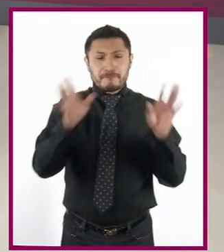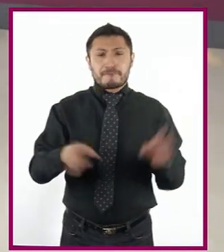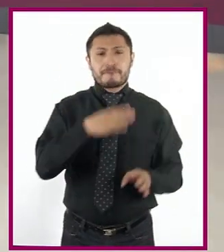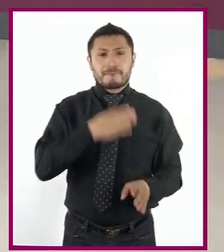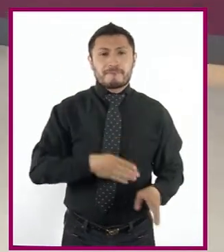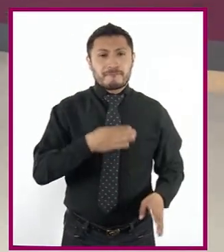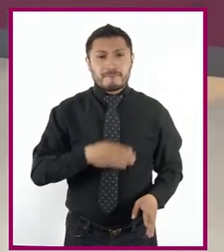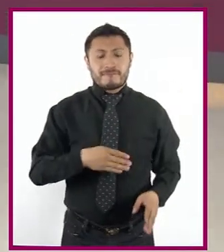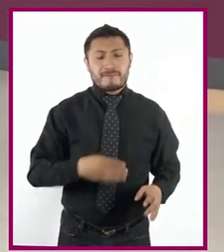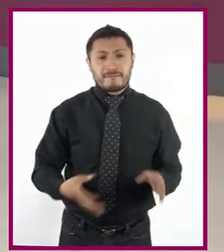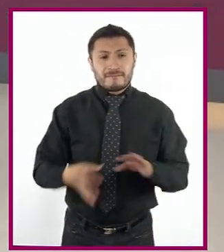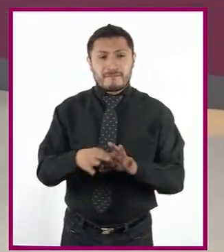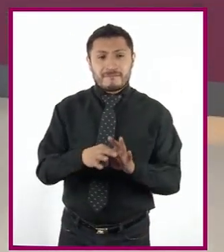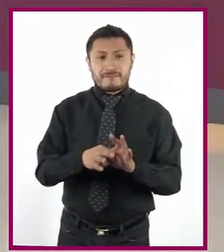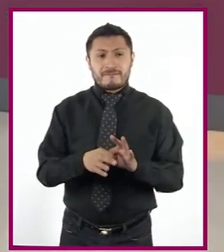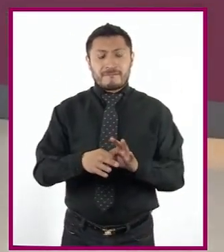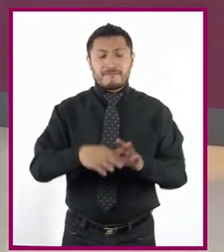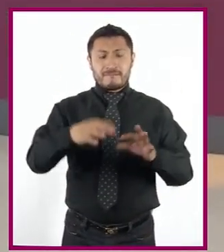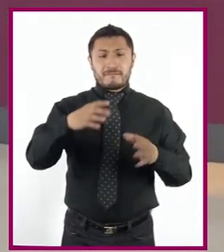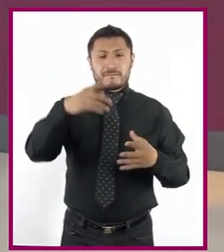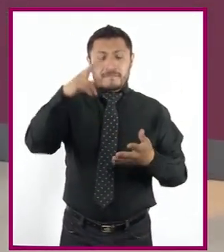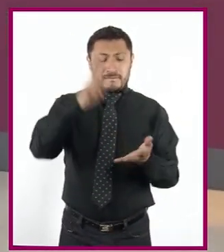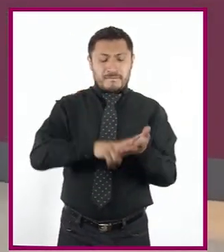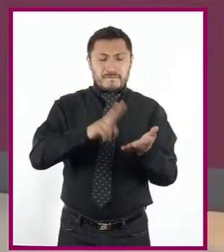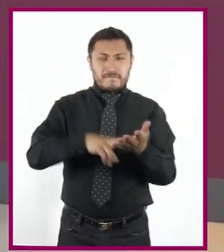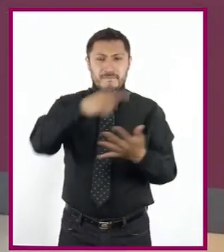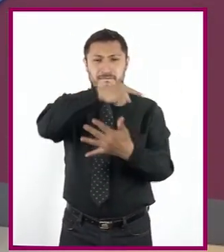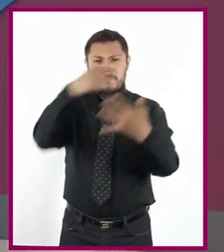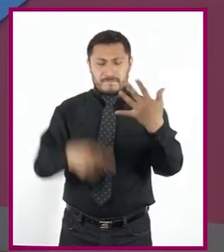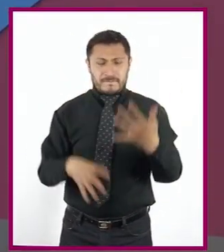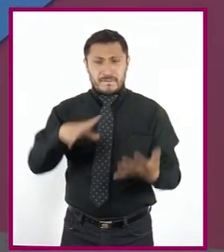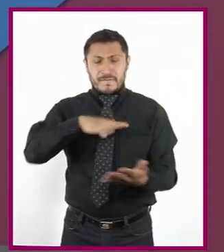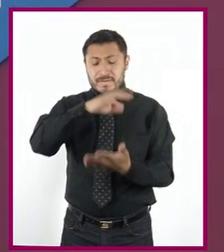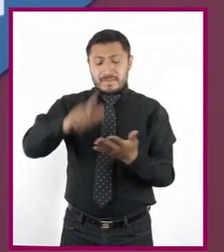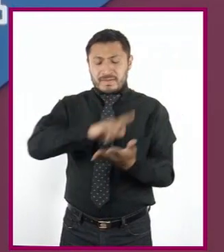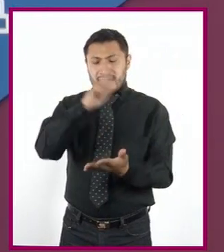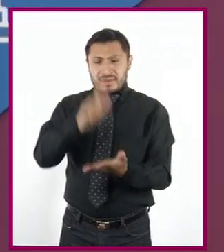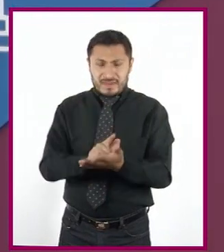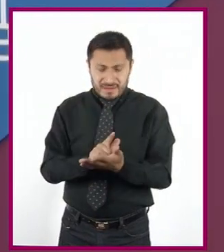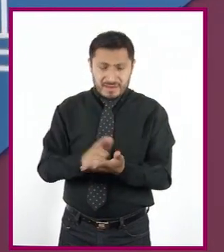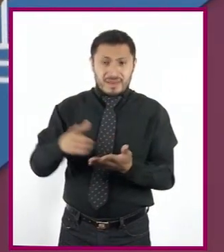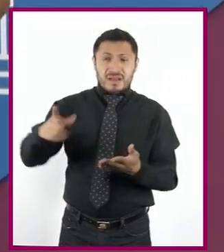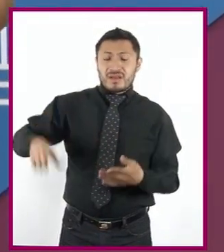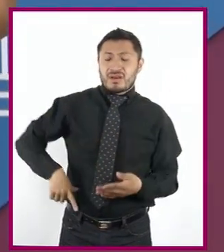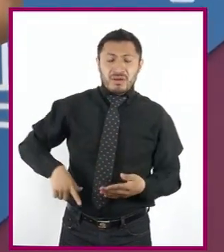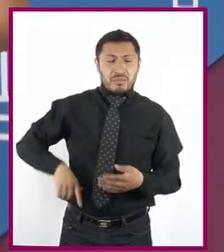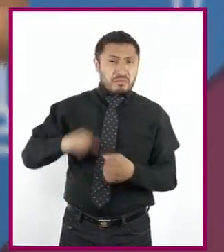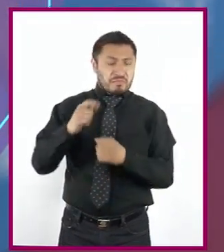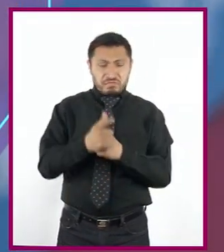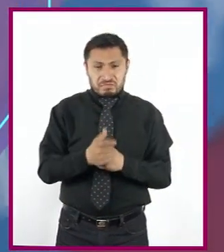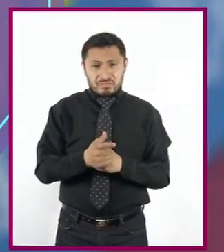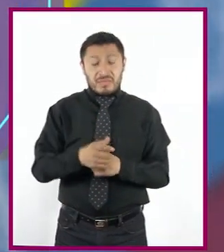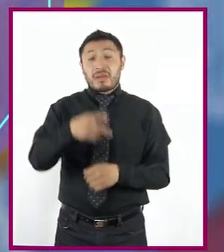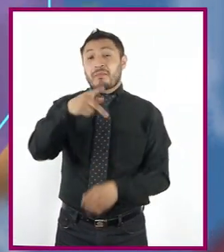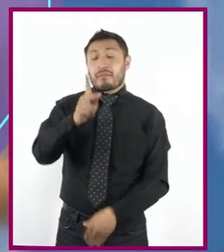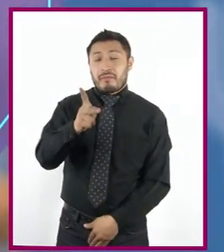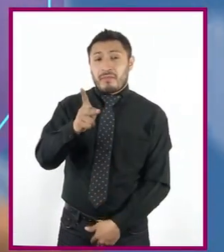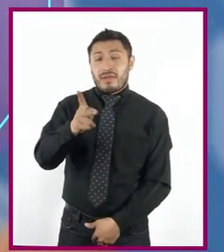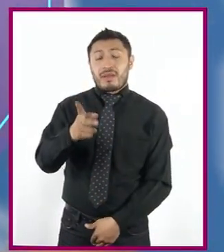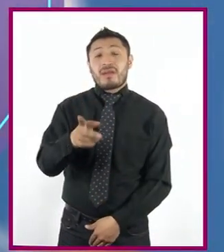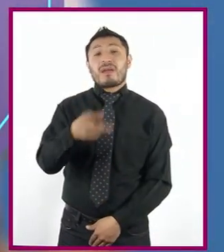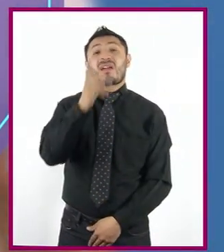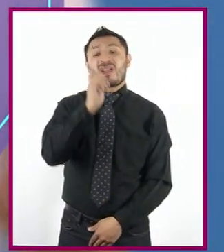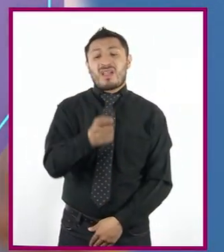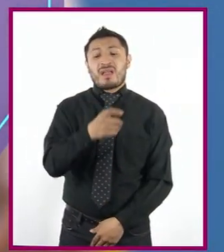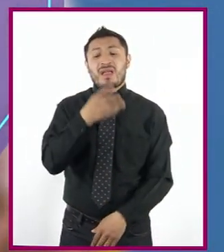se relaciona con un conjunto de valores que rigen las leyes de un Estado o gobierno. Pero, ¿qué